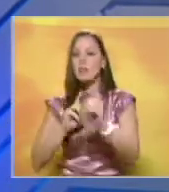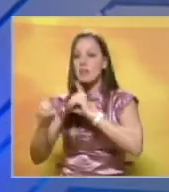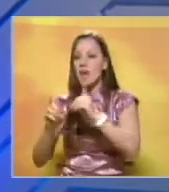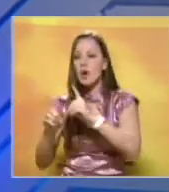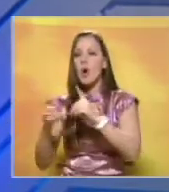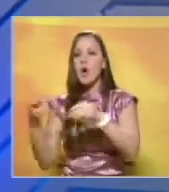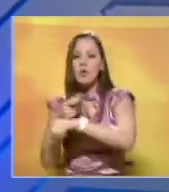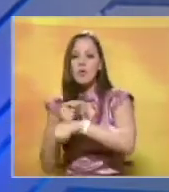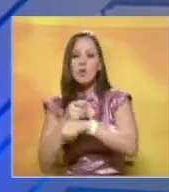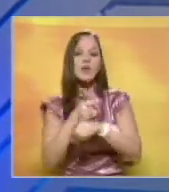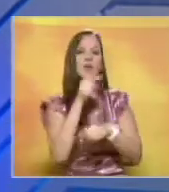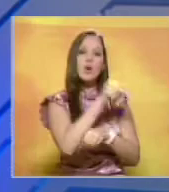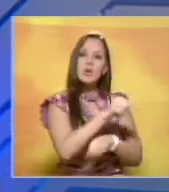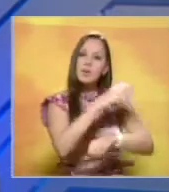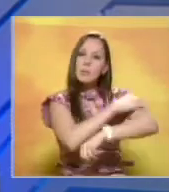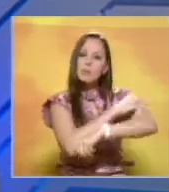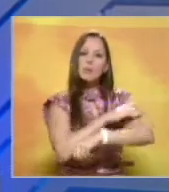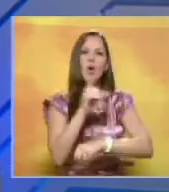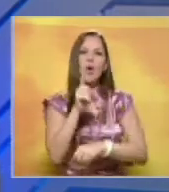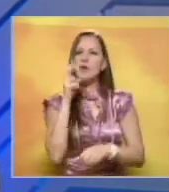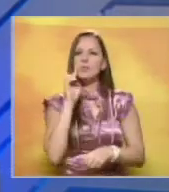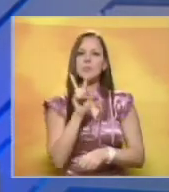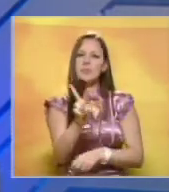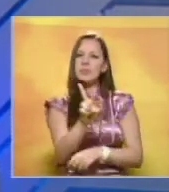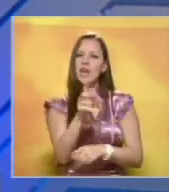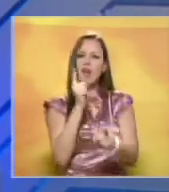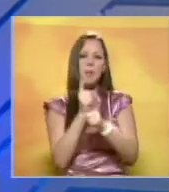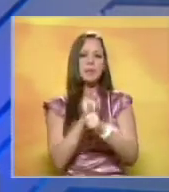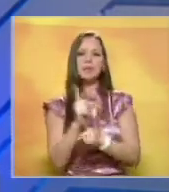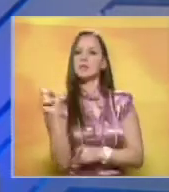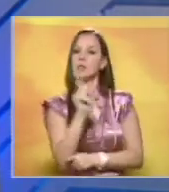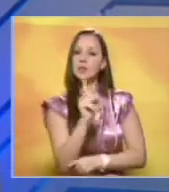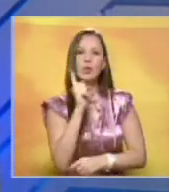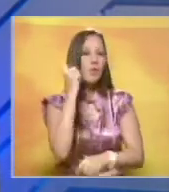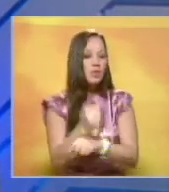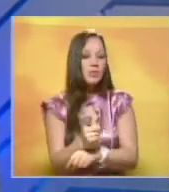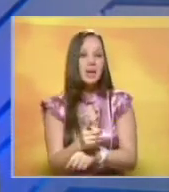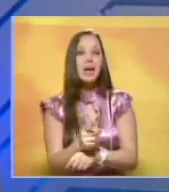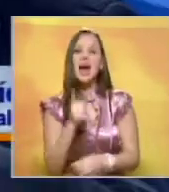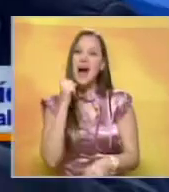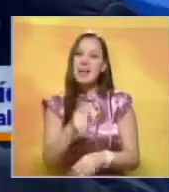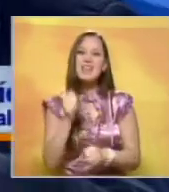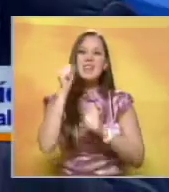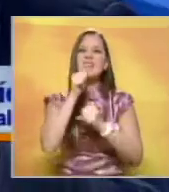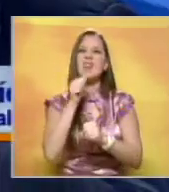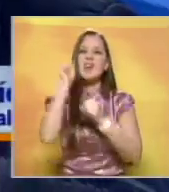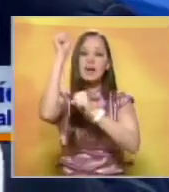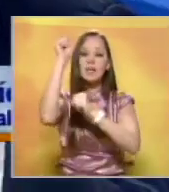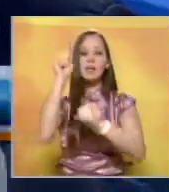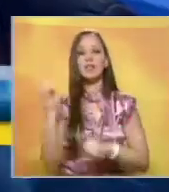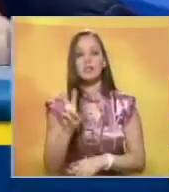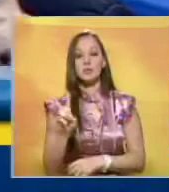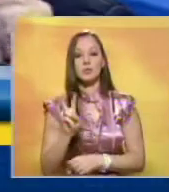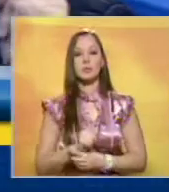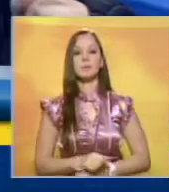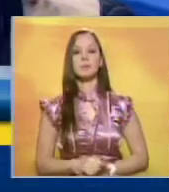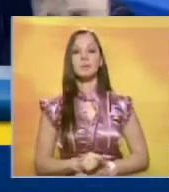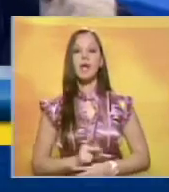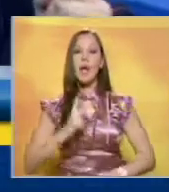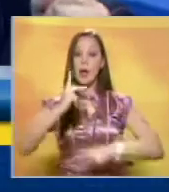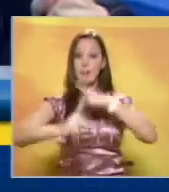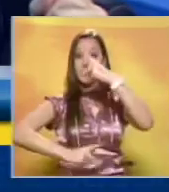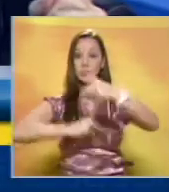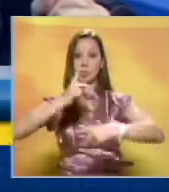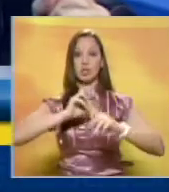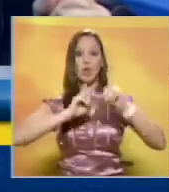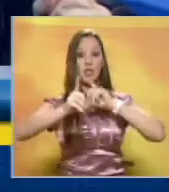oposición no debe ser visto como una competencia y aseveró que quien debe ganar es Venezuela. Que el proceso de diálogo sea